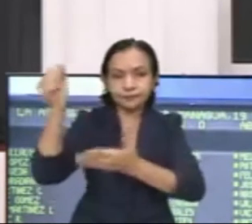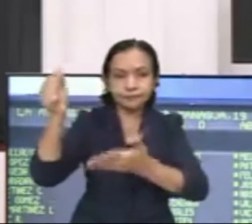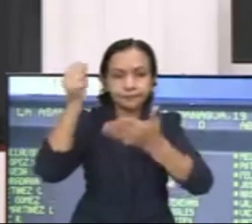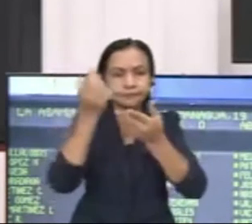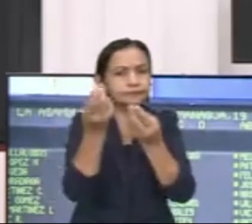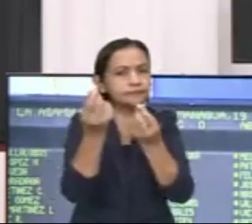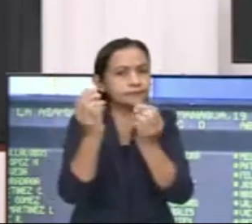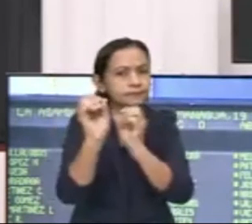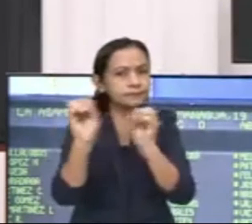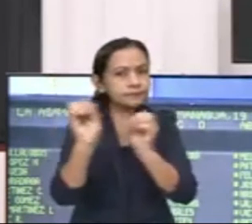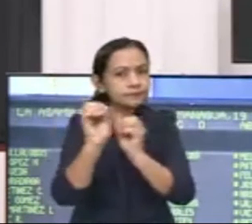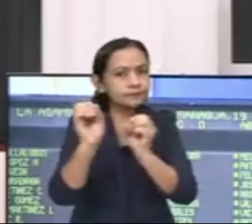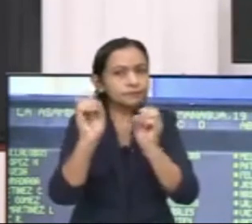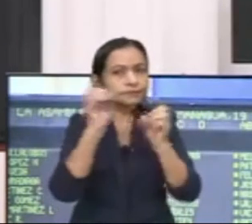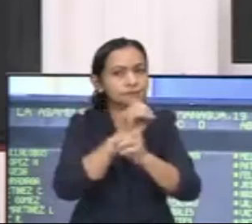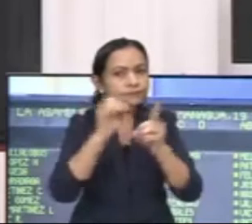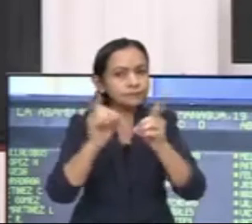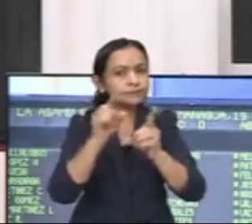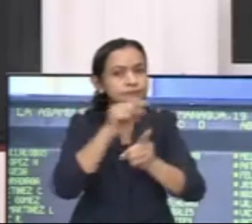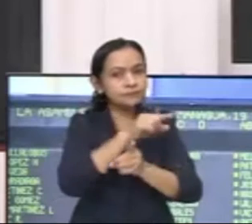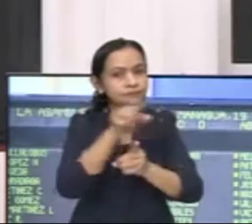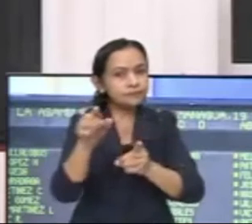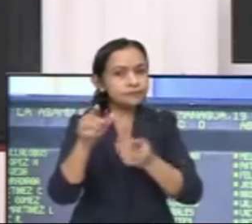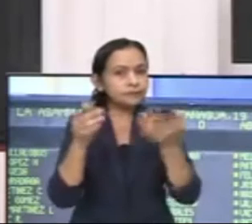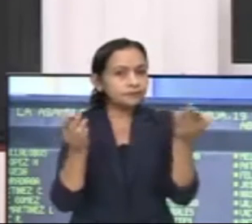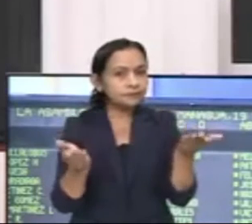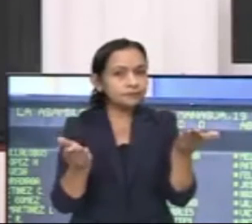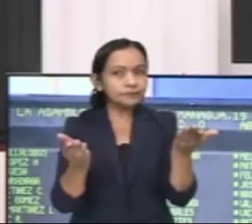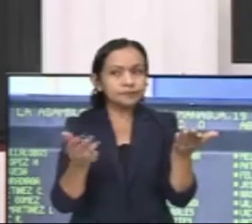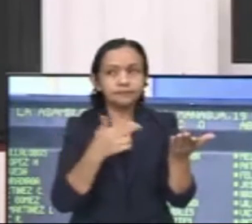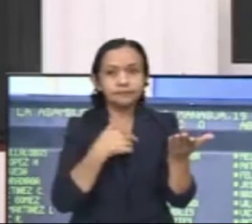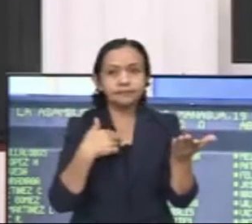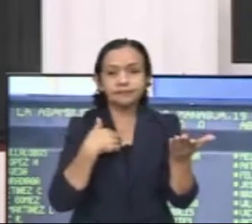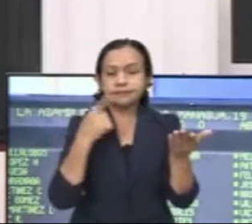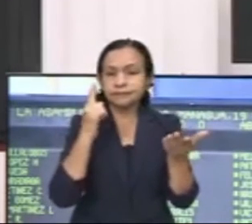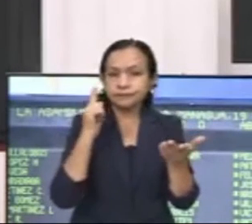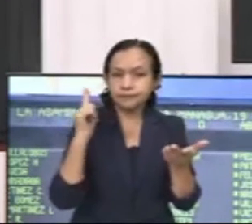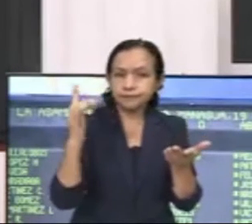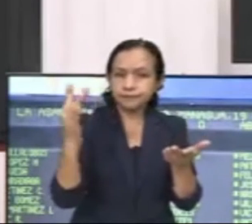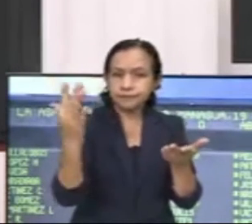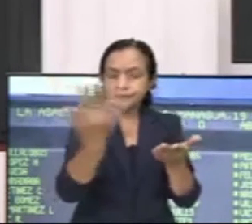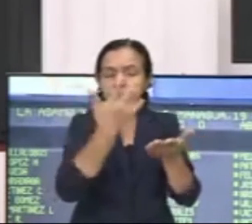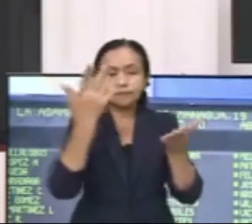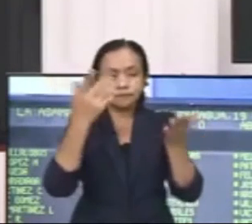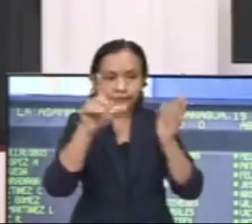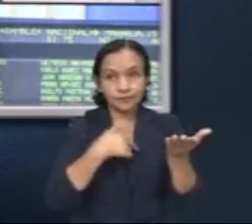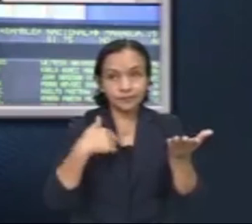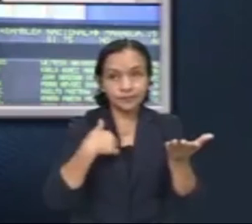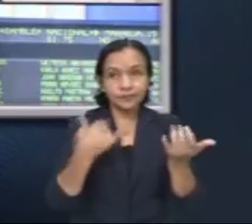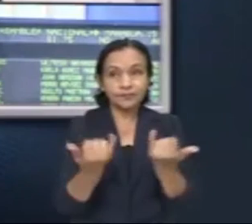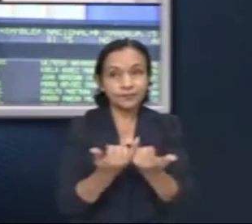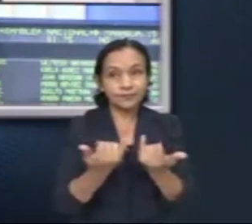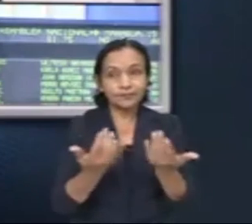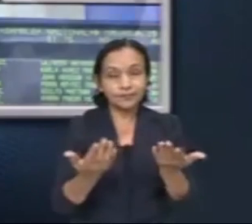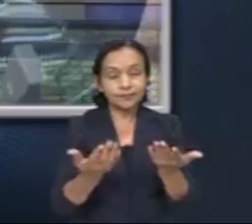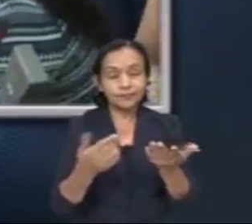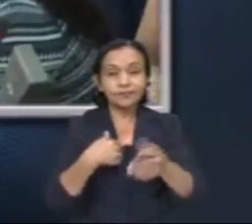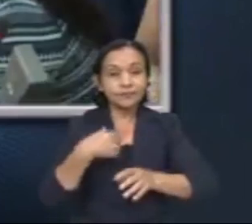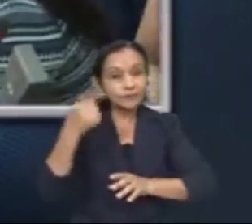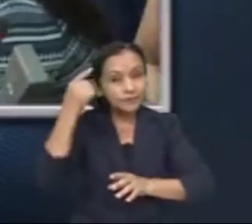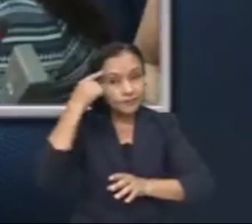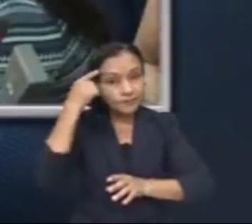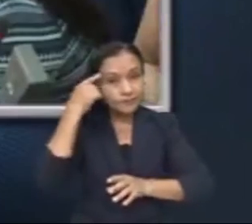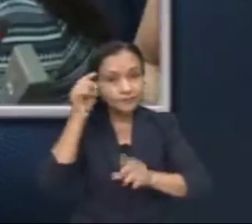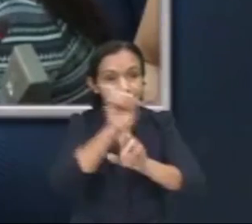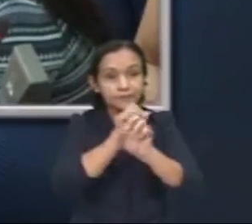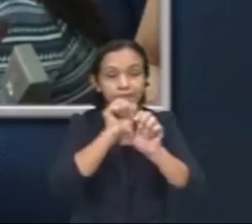deben de ponerse al día con todos los requisitos que establece esta ley. Yo creo que en el